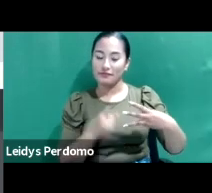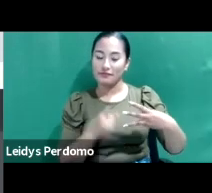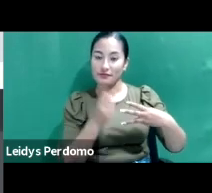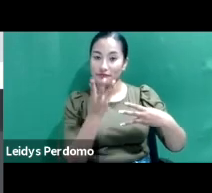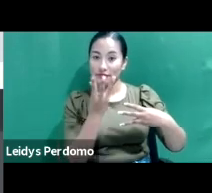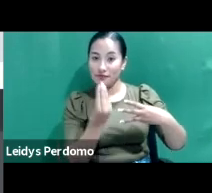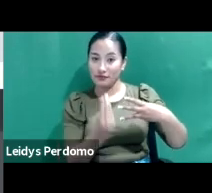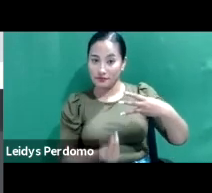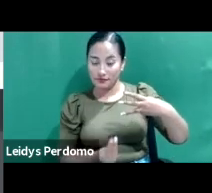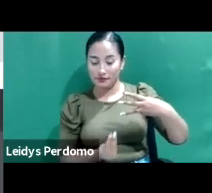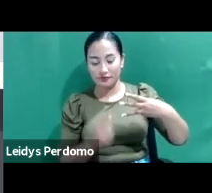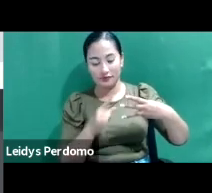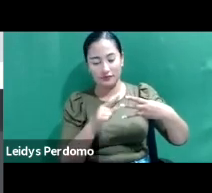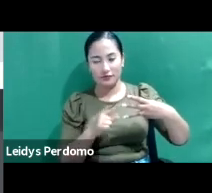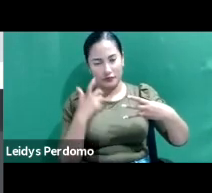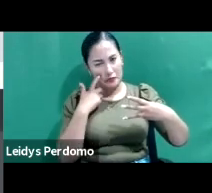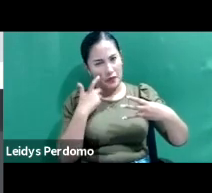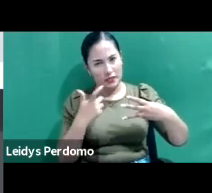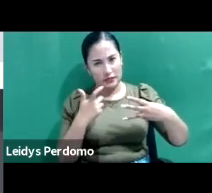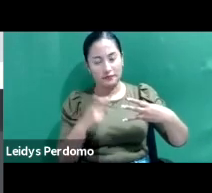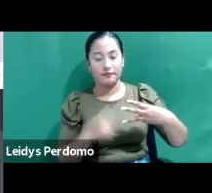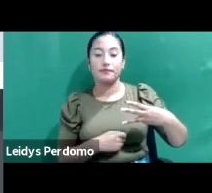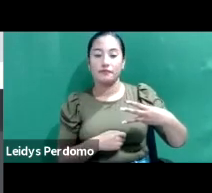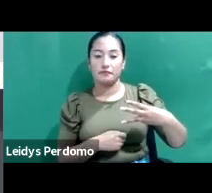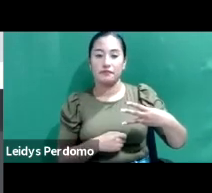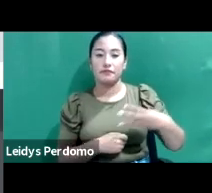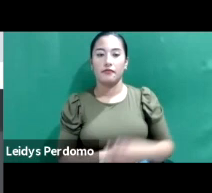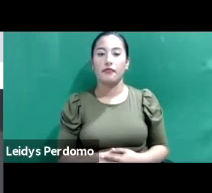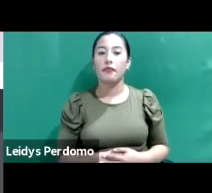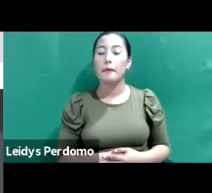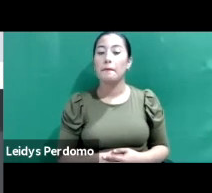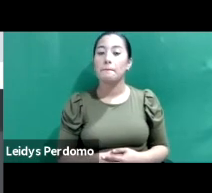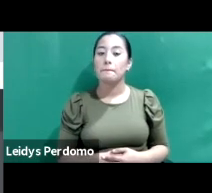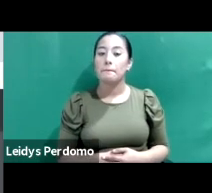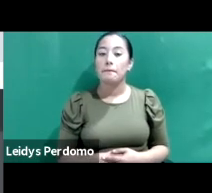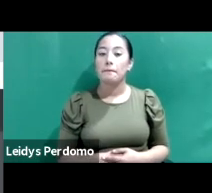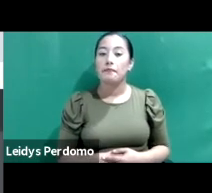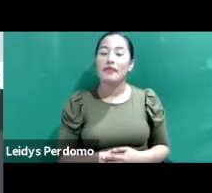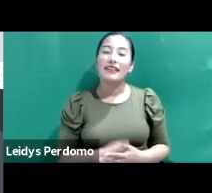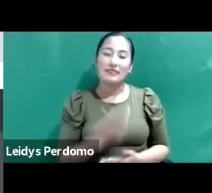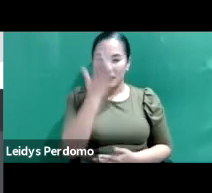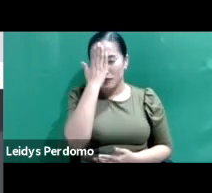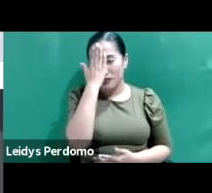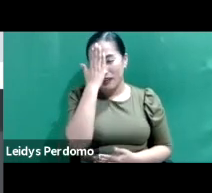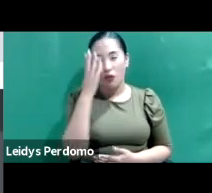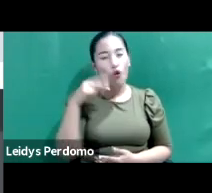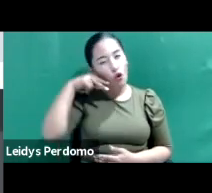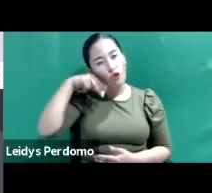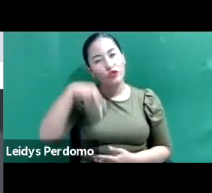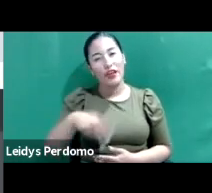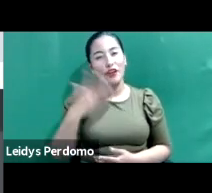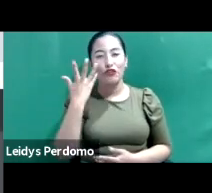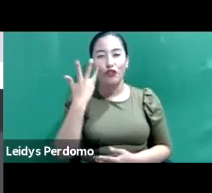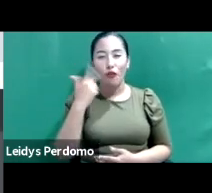que resultan siendo muy relevantes y que parecieran que dentro de la cotidianidad en muchos contextos